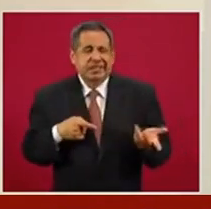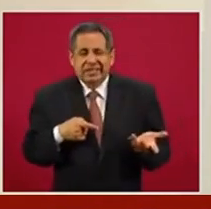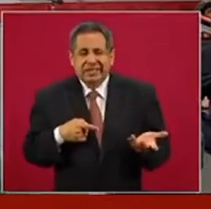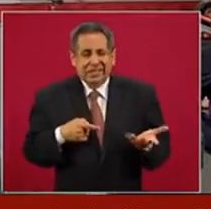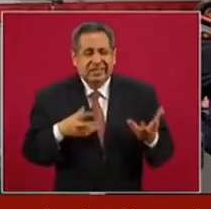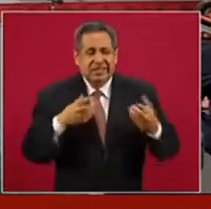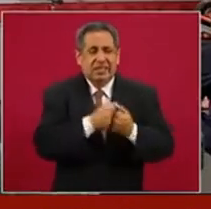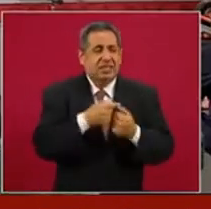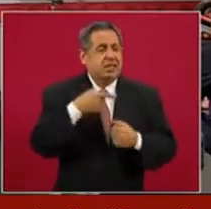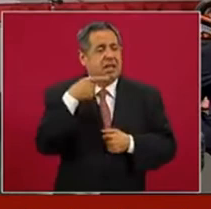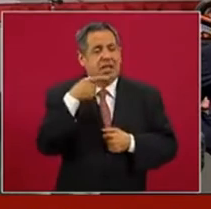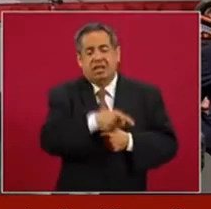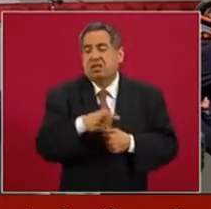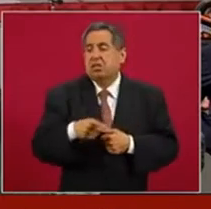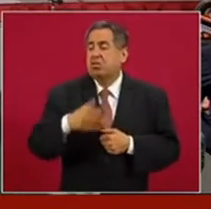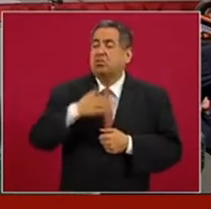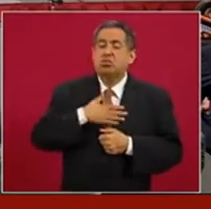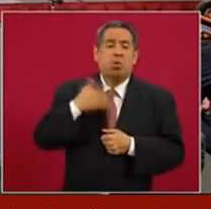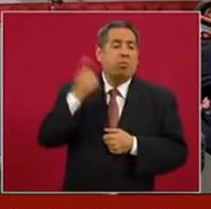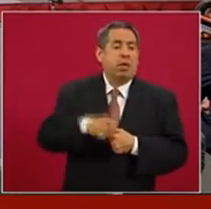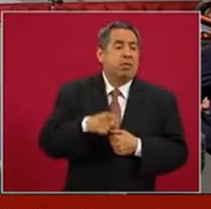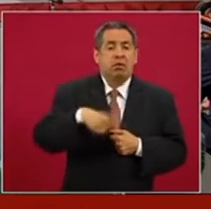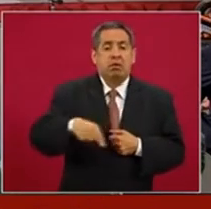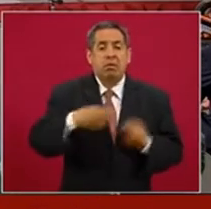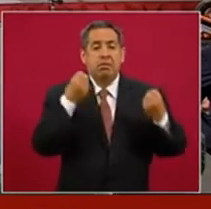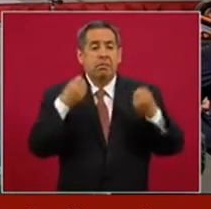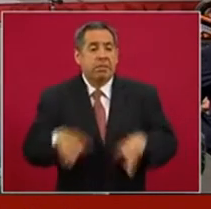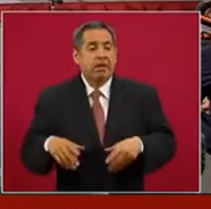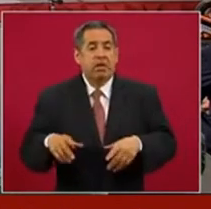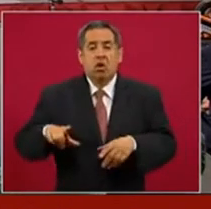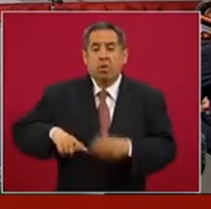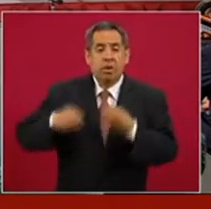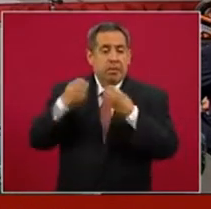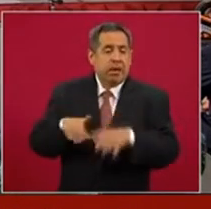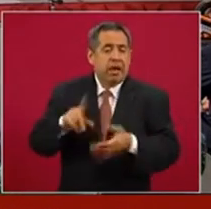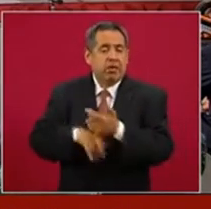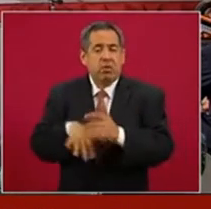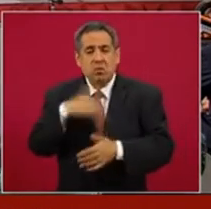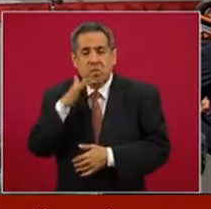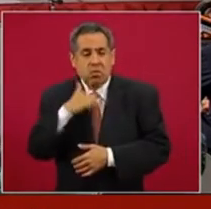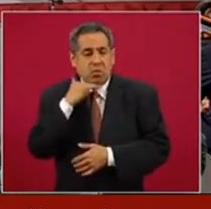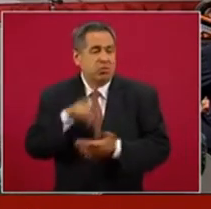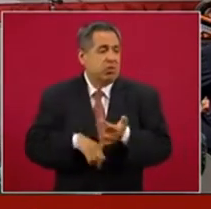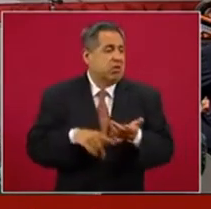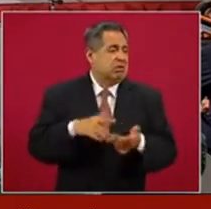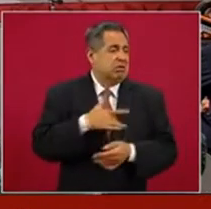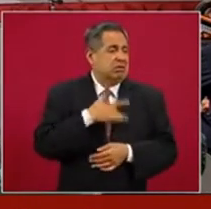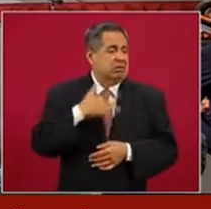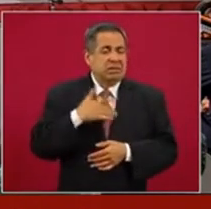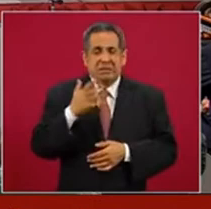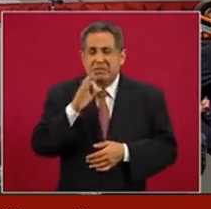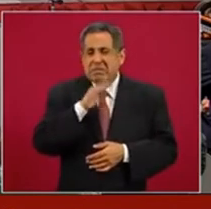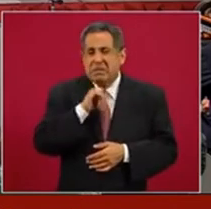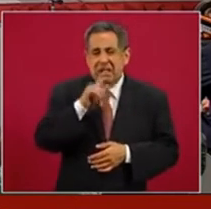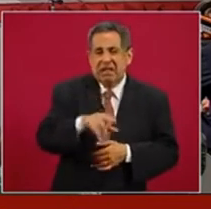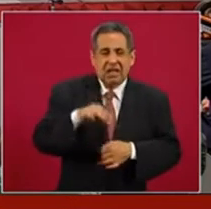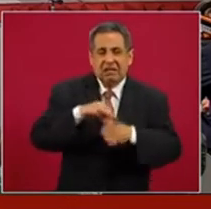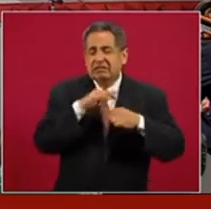un monólogo legitimador de saqueos, violencia de Estado, corrupción, frivolidad y desaseo